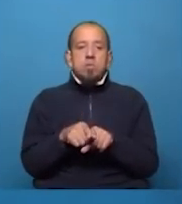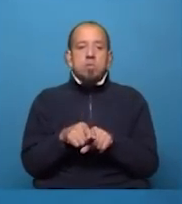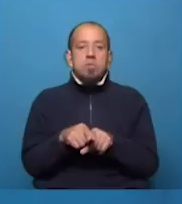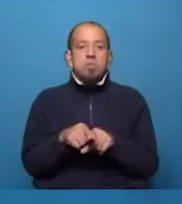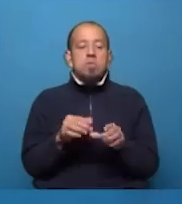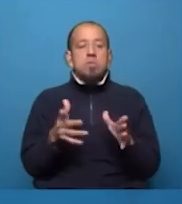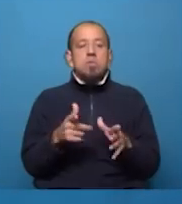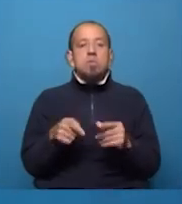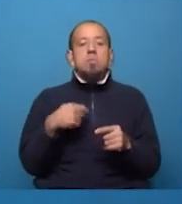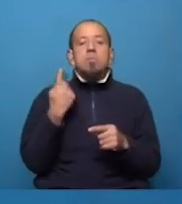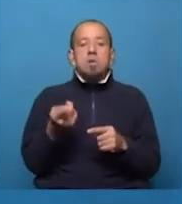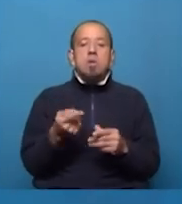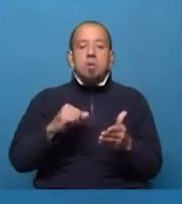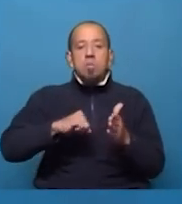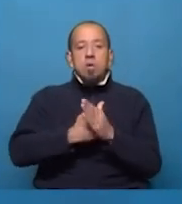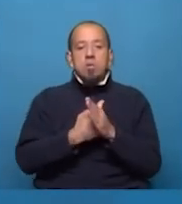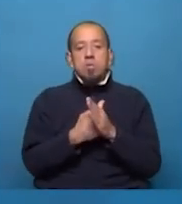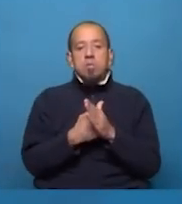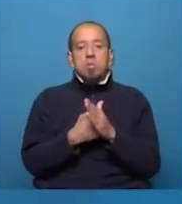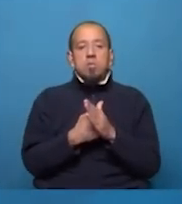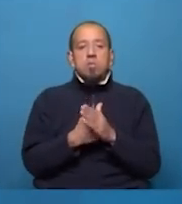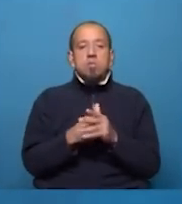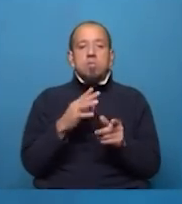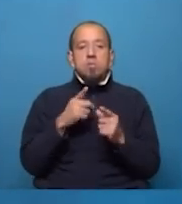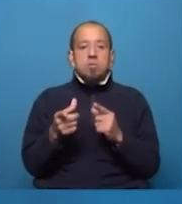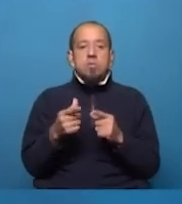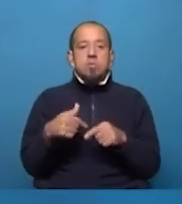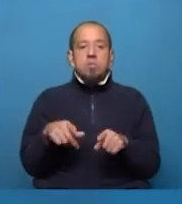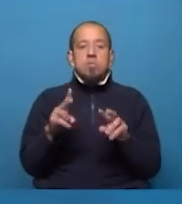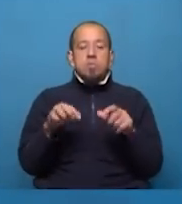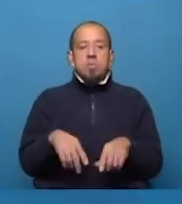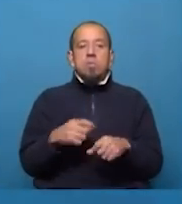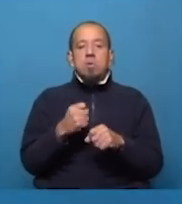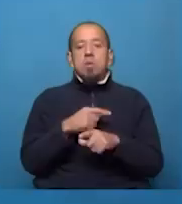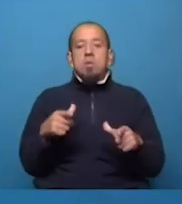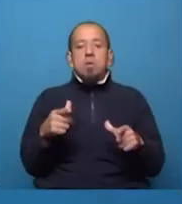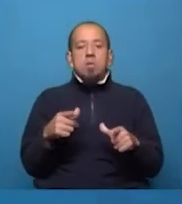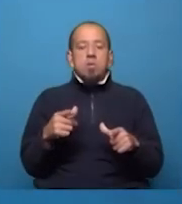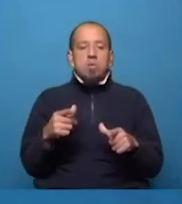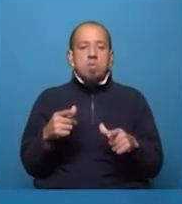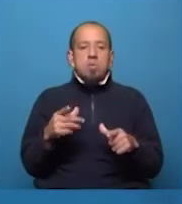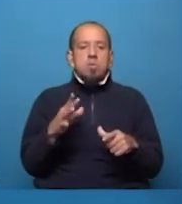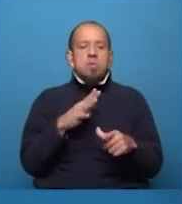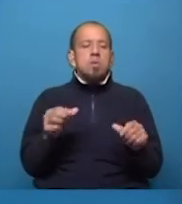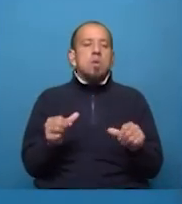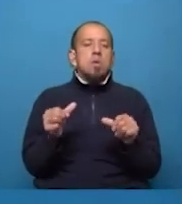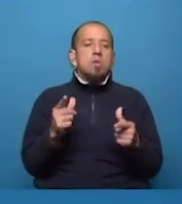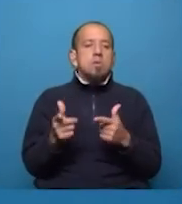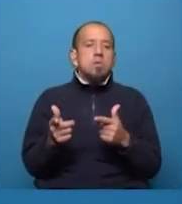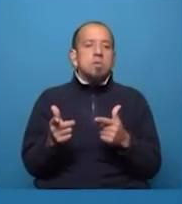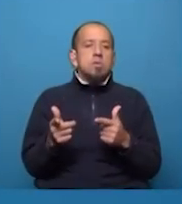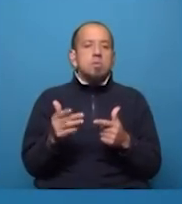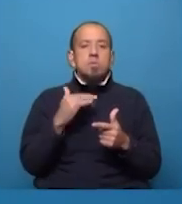si mañana el director de un banco aparece implicado en un caso de lavado qué hay que hacer